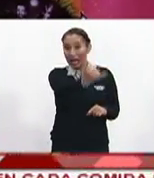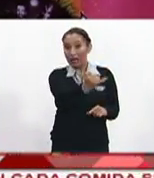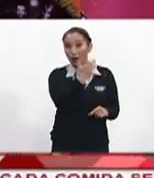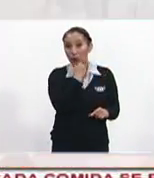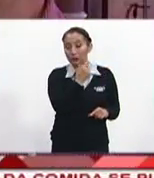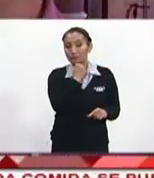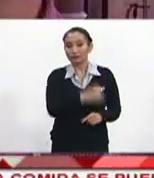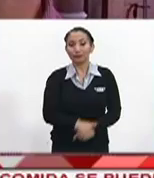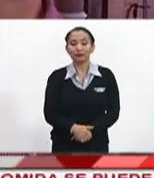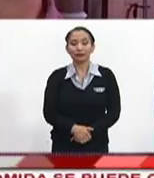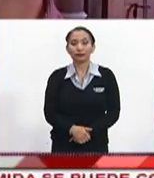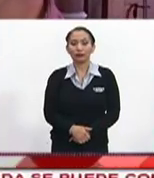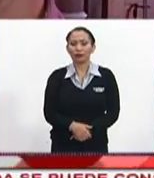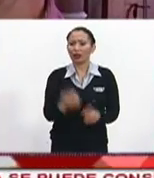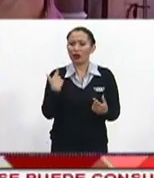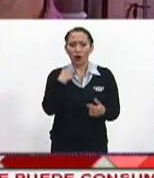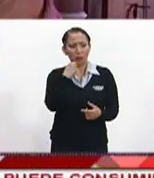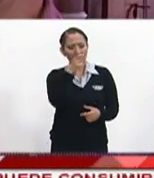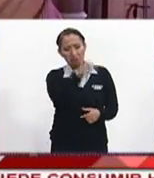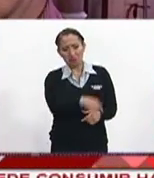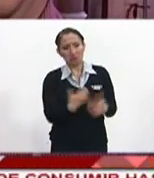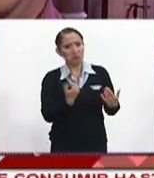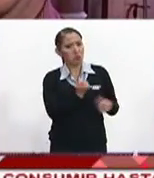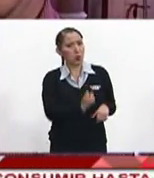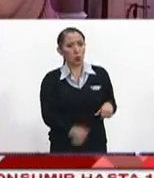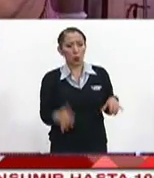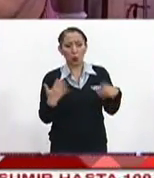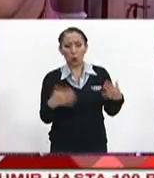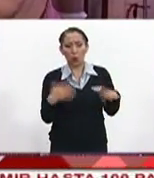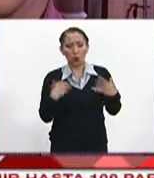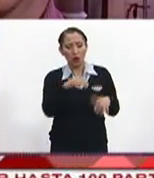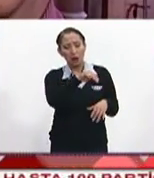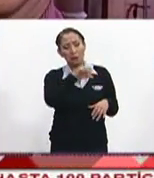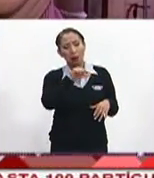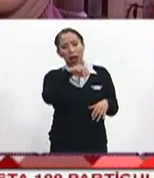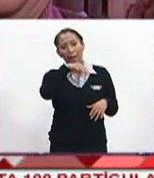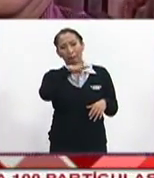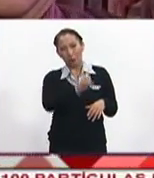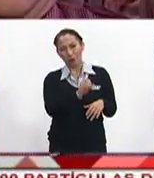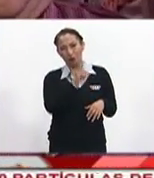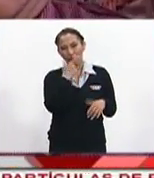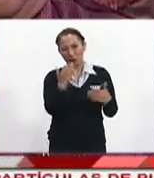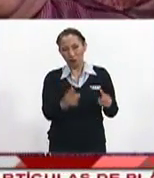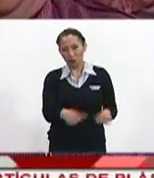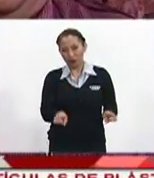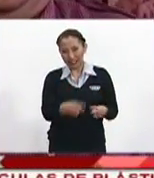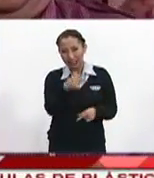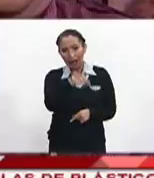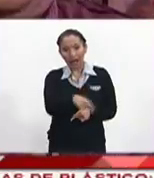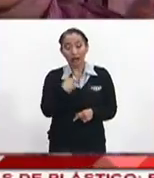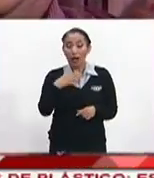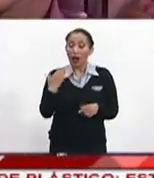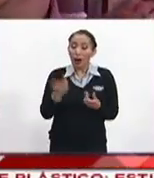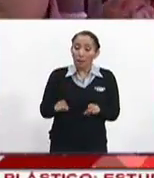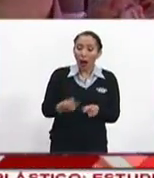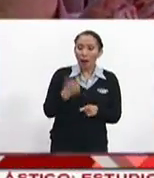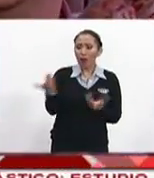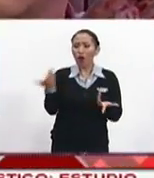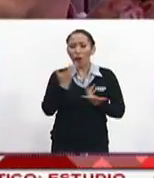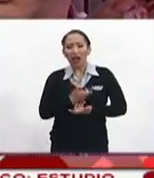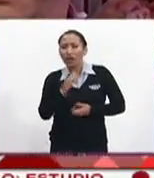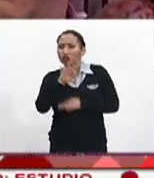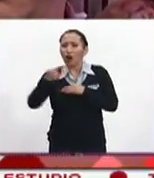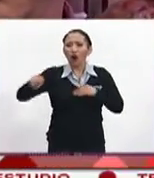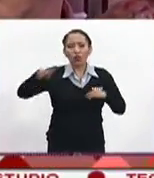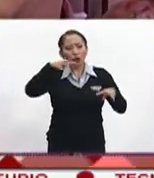Pérez Prado. Un músico muy completo, que no solo creó el mambo, porque incluso él te decía, el mambo para mí se convierte en una tragedia porque todo el